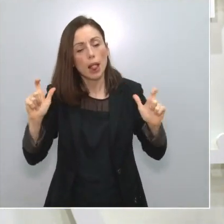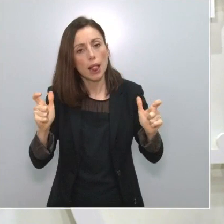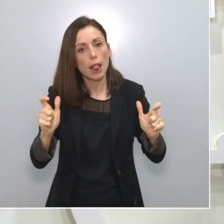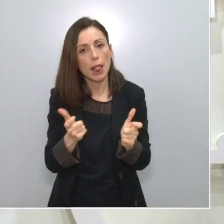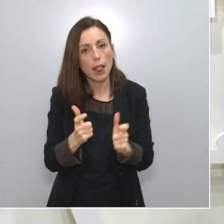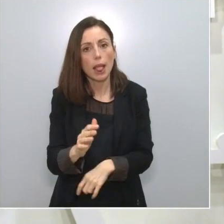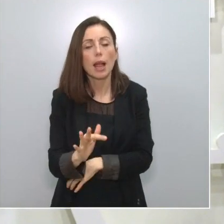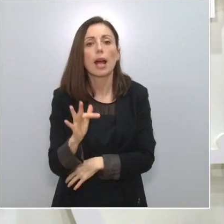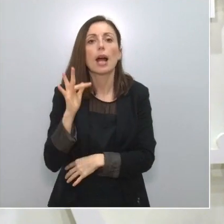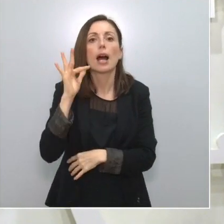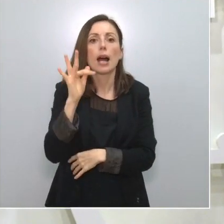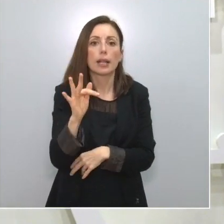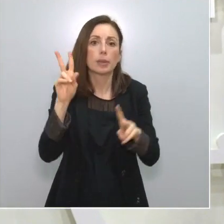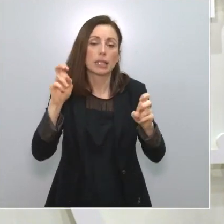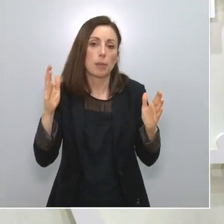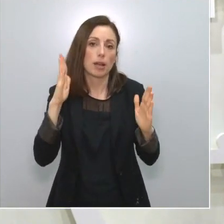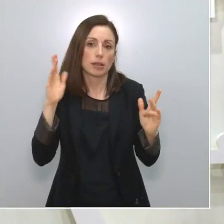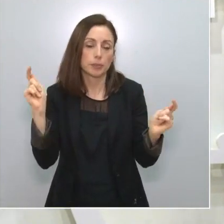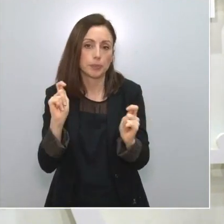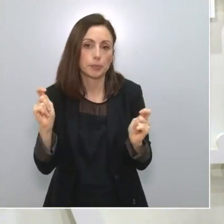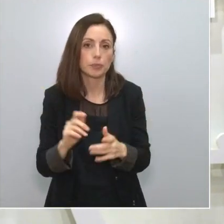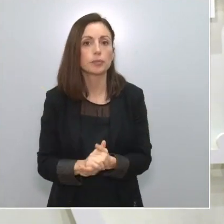que mientras que esté en vigor el estado de alarma,